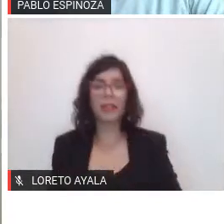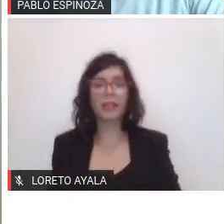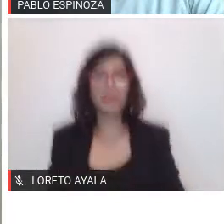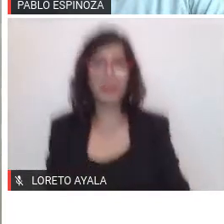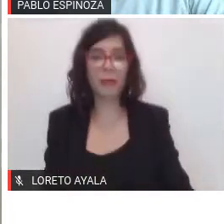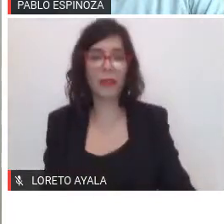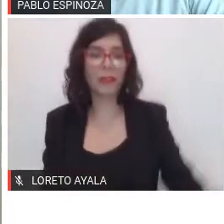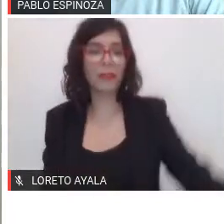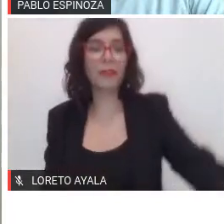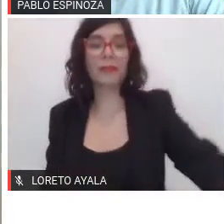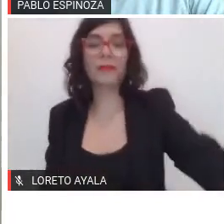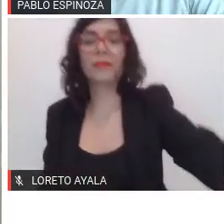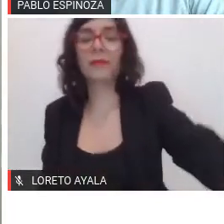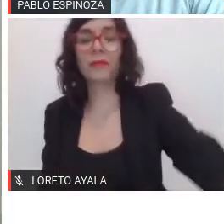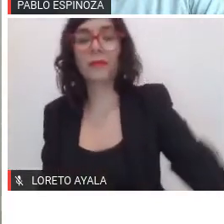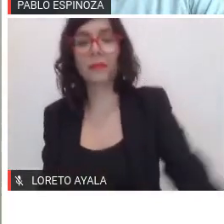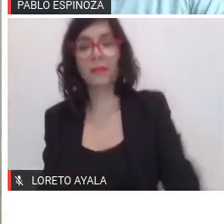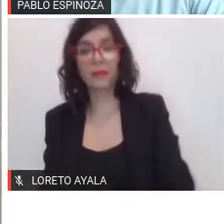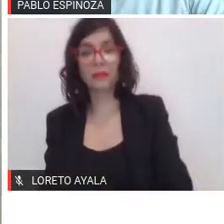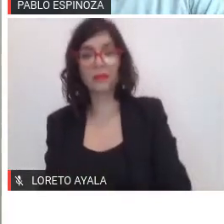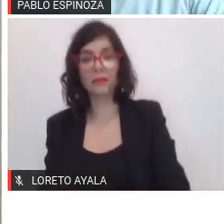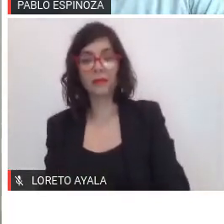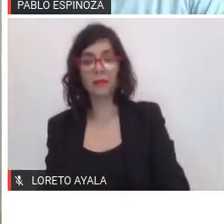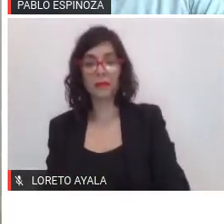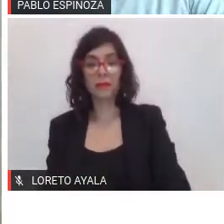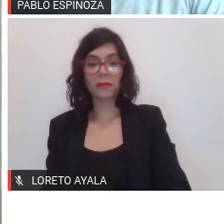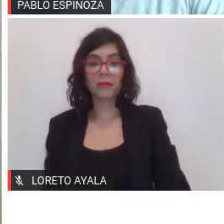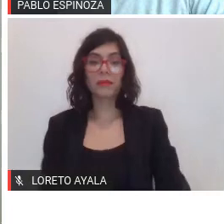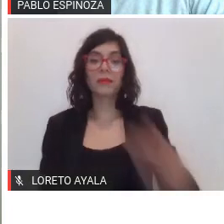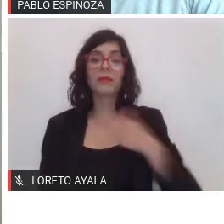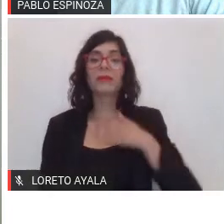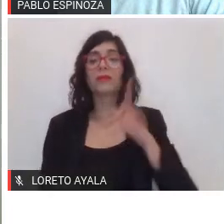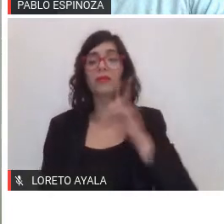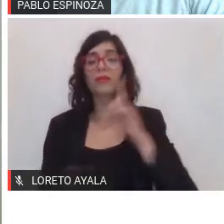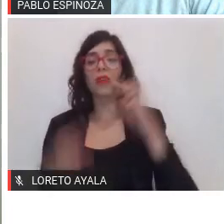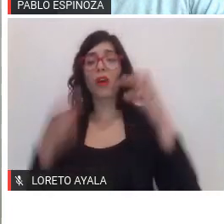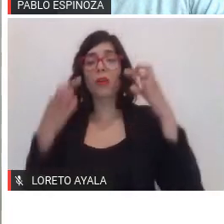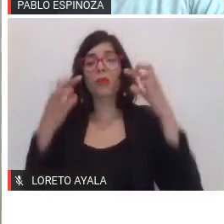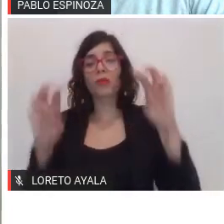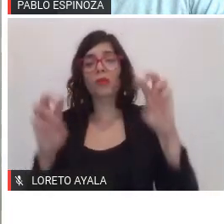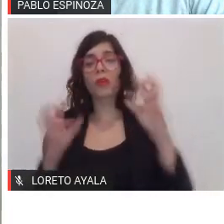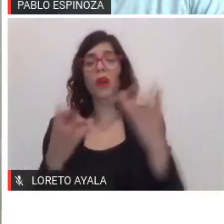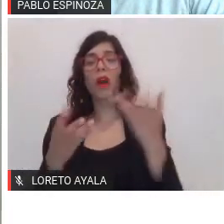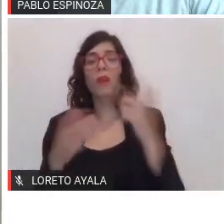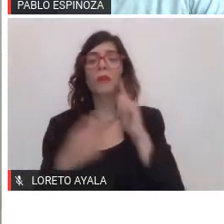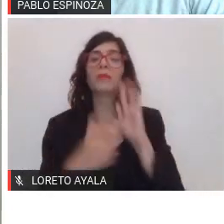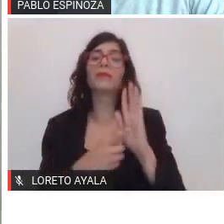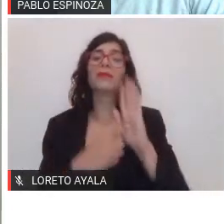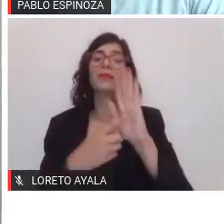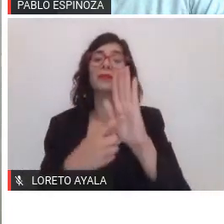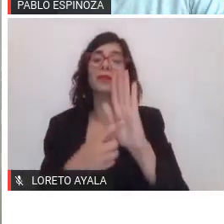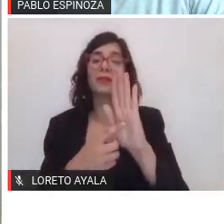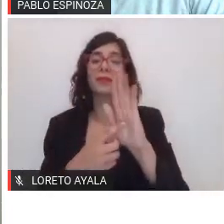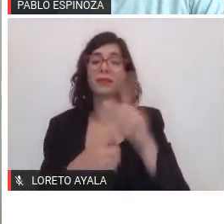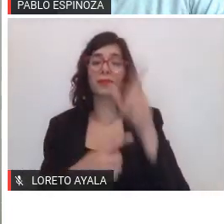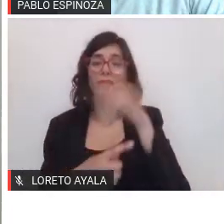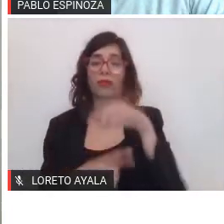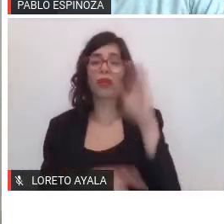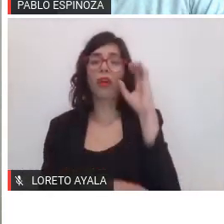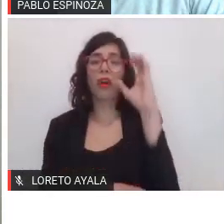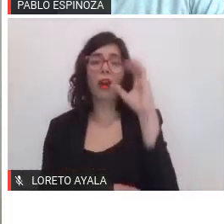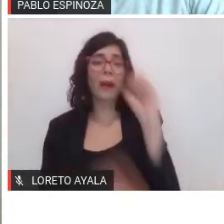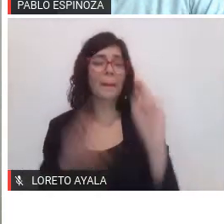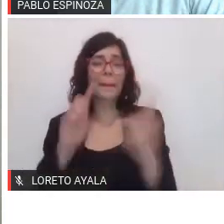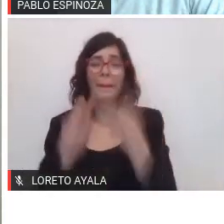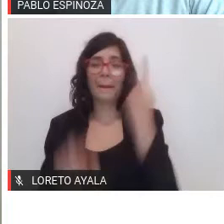Entonces, a eso me he estado dedicando en la investigación y tuve la oportunidad también de presentar en un congreso que se hizo aquí, el primer congreso de